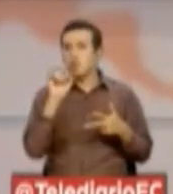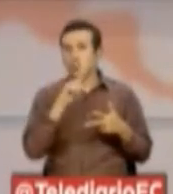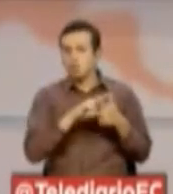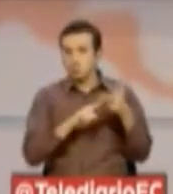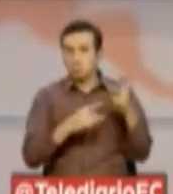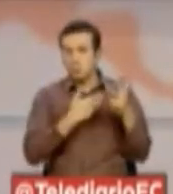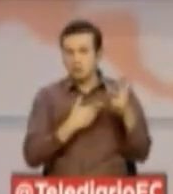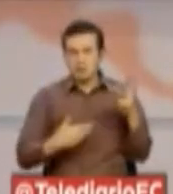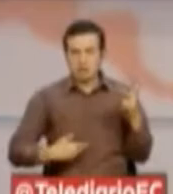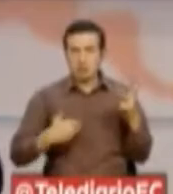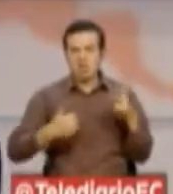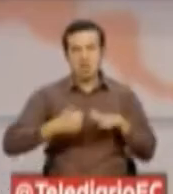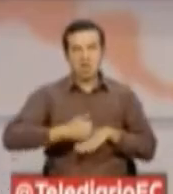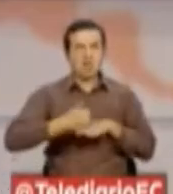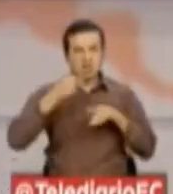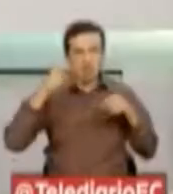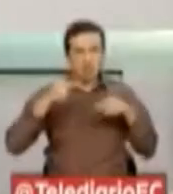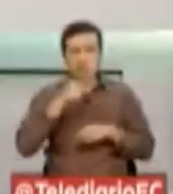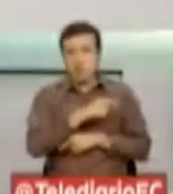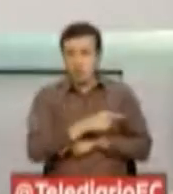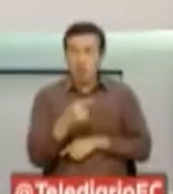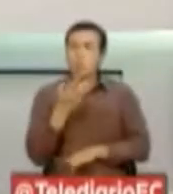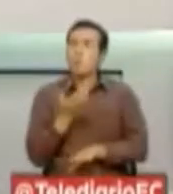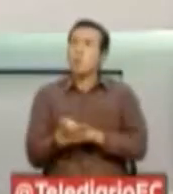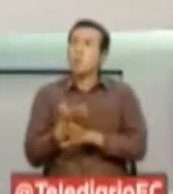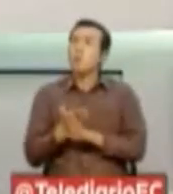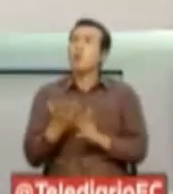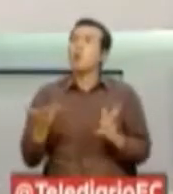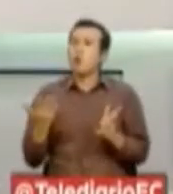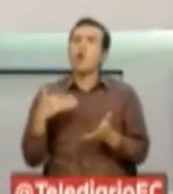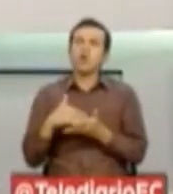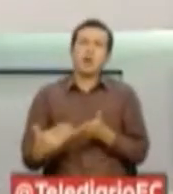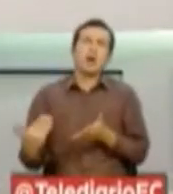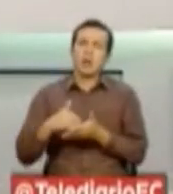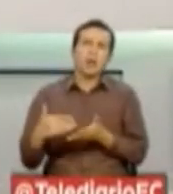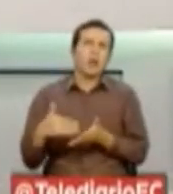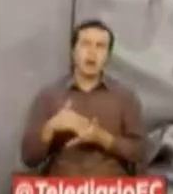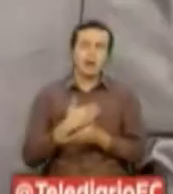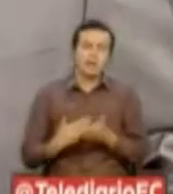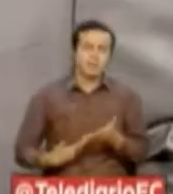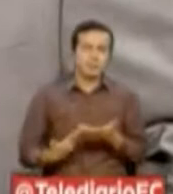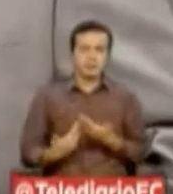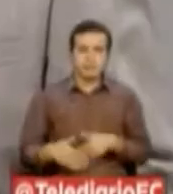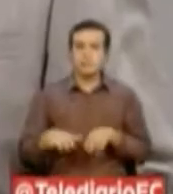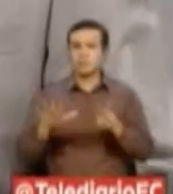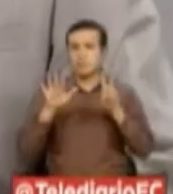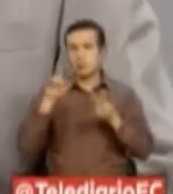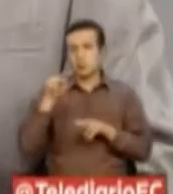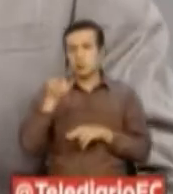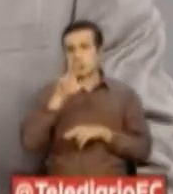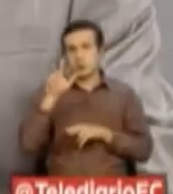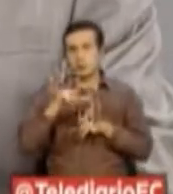autoritarios ellos han planteado la posibilidad de reelecciones indefinidas 7 de la mañana con 33 minutos enrique ayala